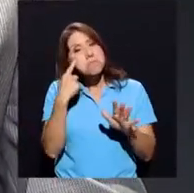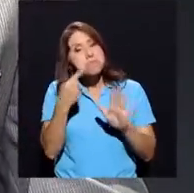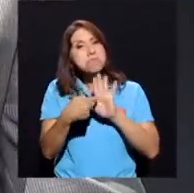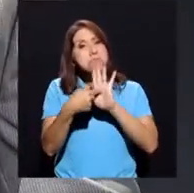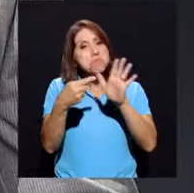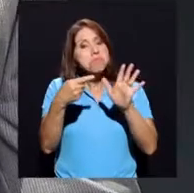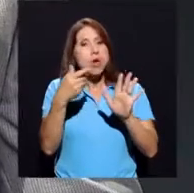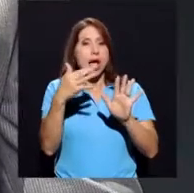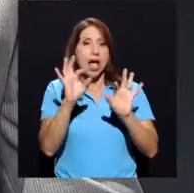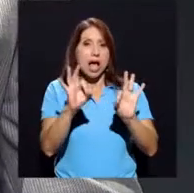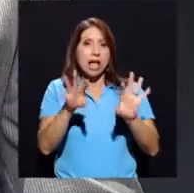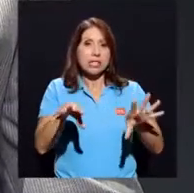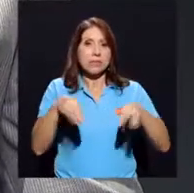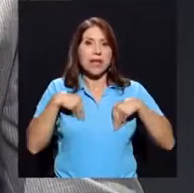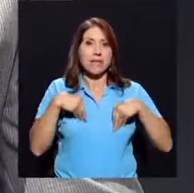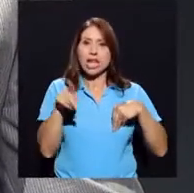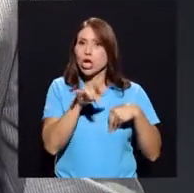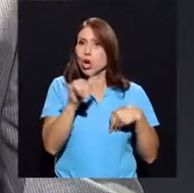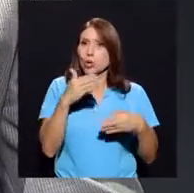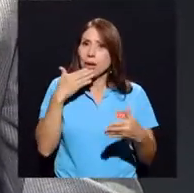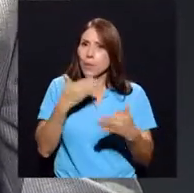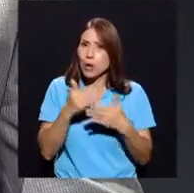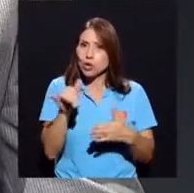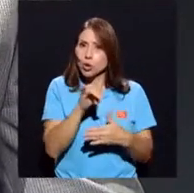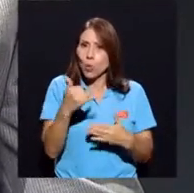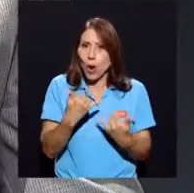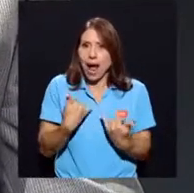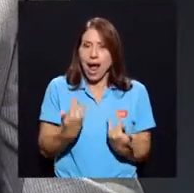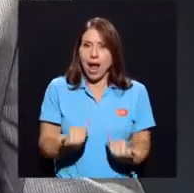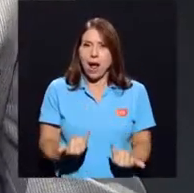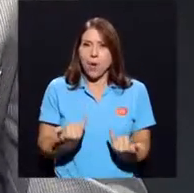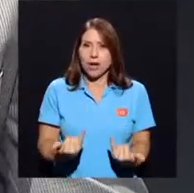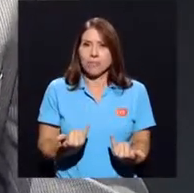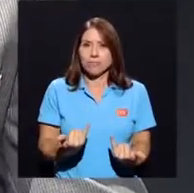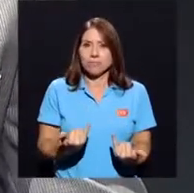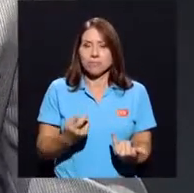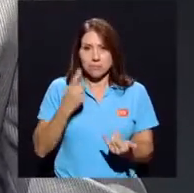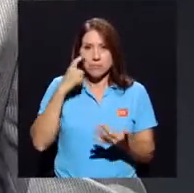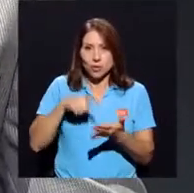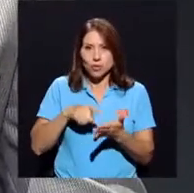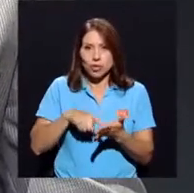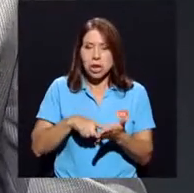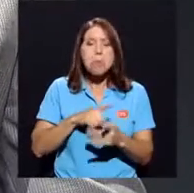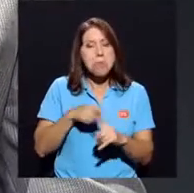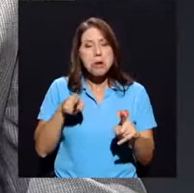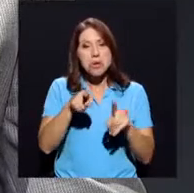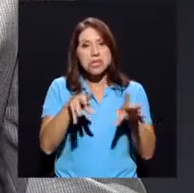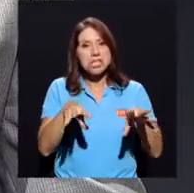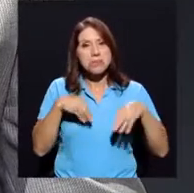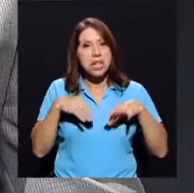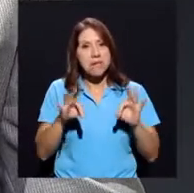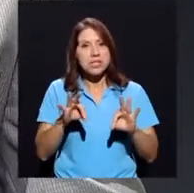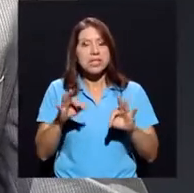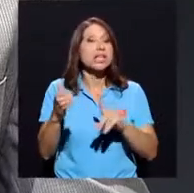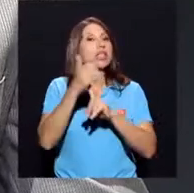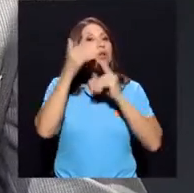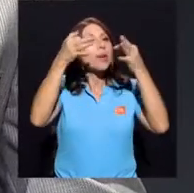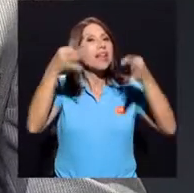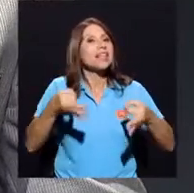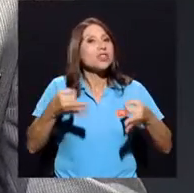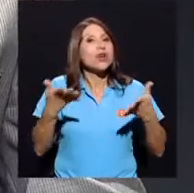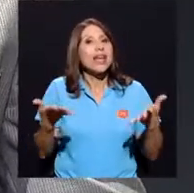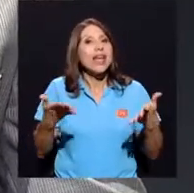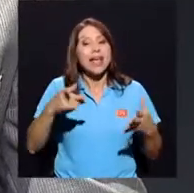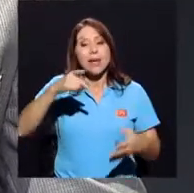no tan buenos como los que tenemos ahora es importante reconocerlo pero bastante aceptables y se toma la decisión de primero aumentar el gasto